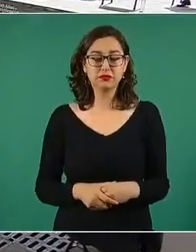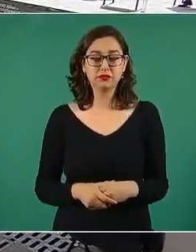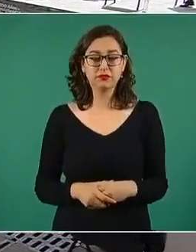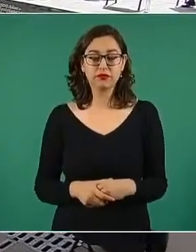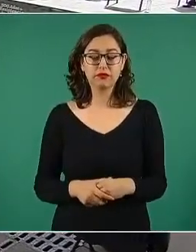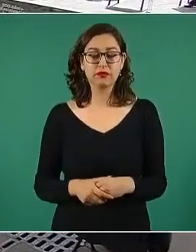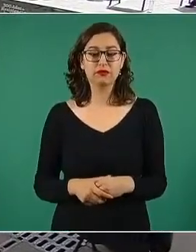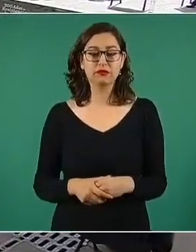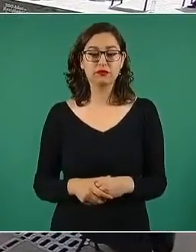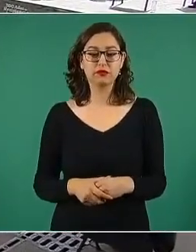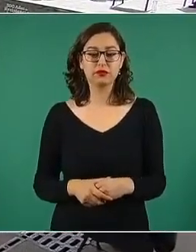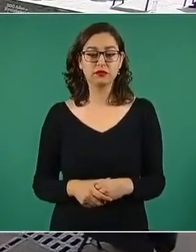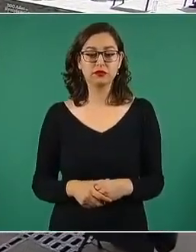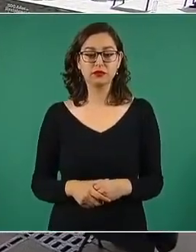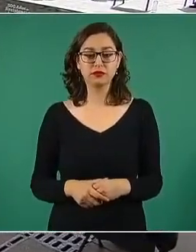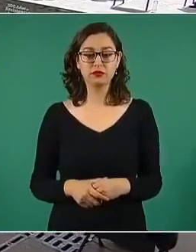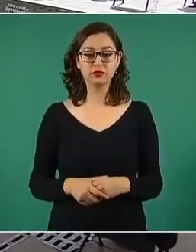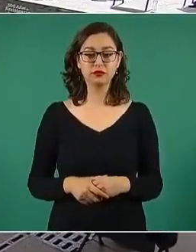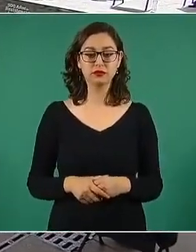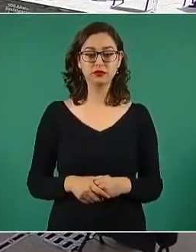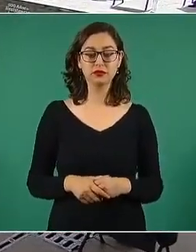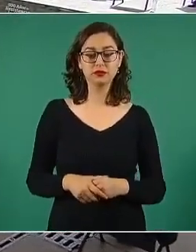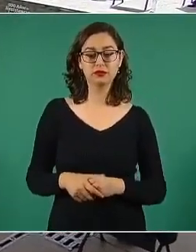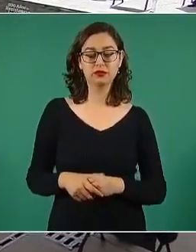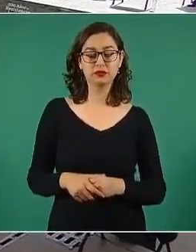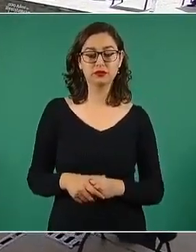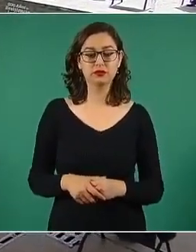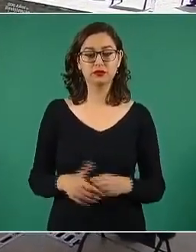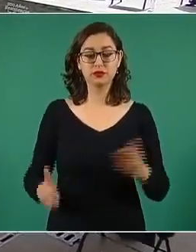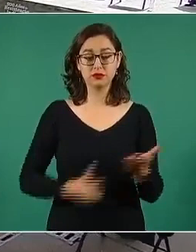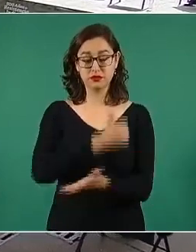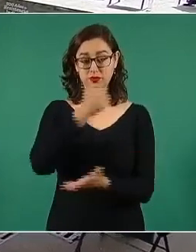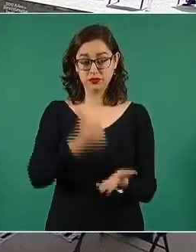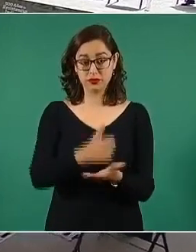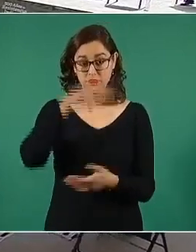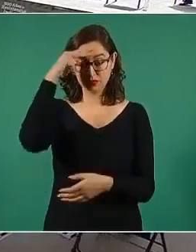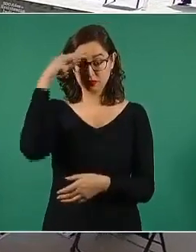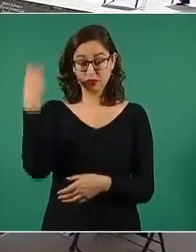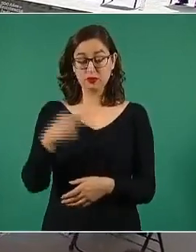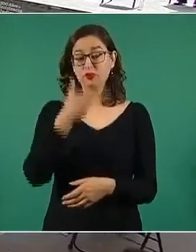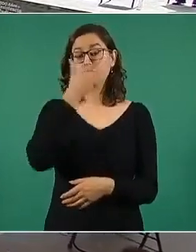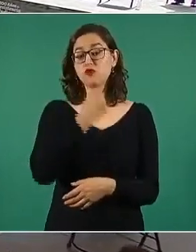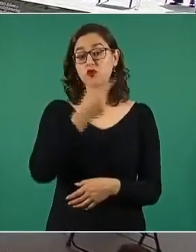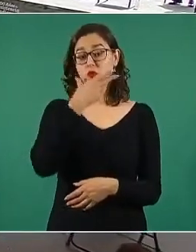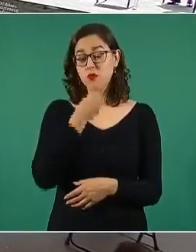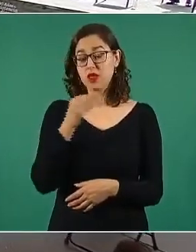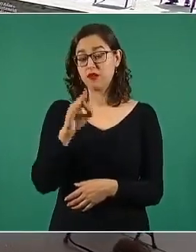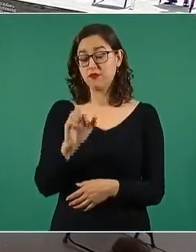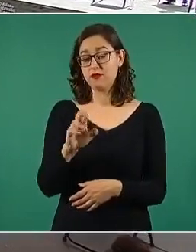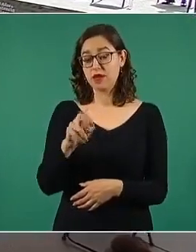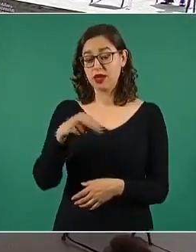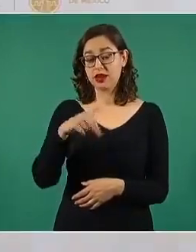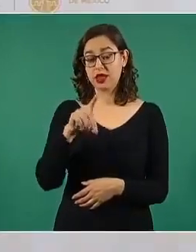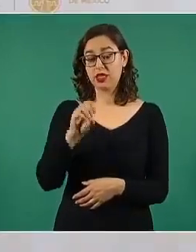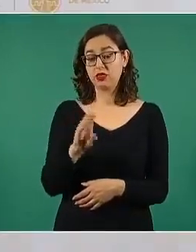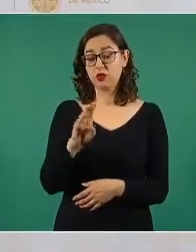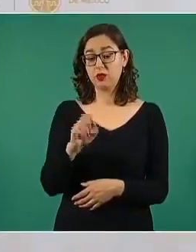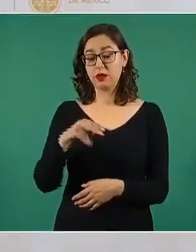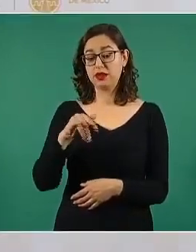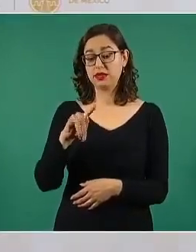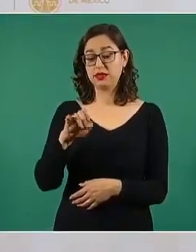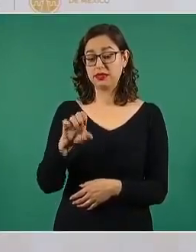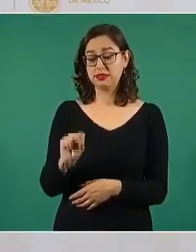En el caso de la ciudad, Fernando Benítez sostiene que a los